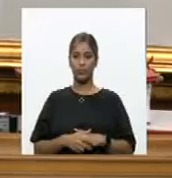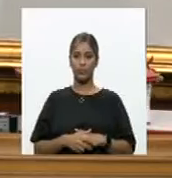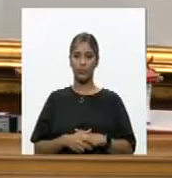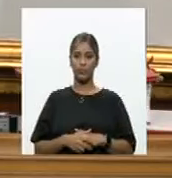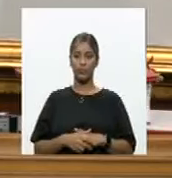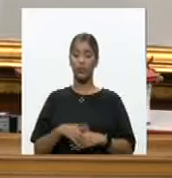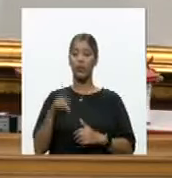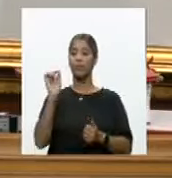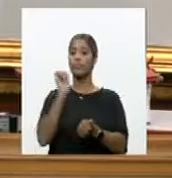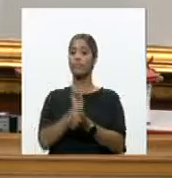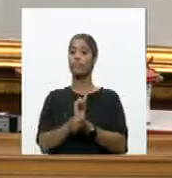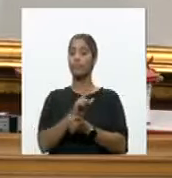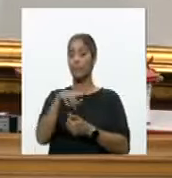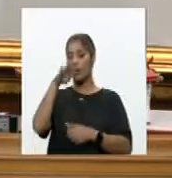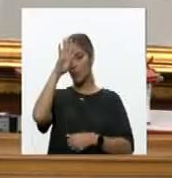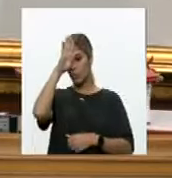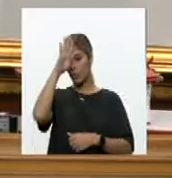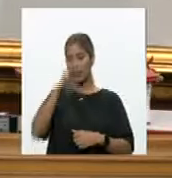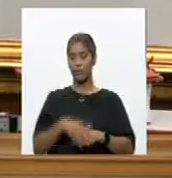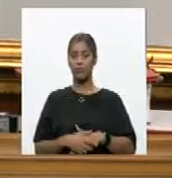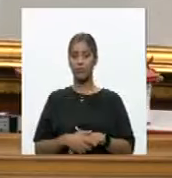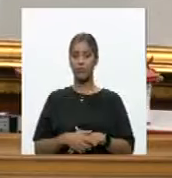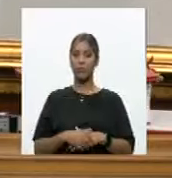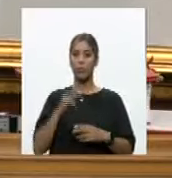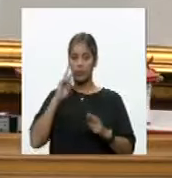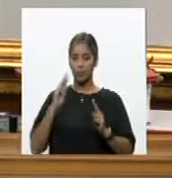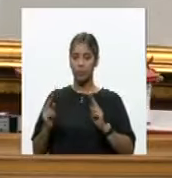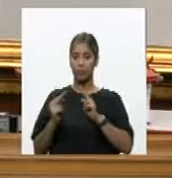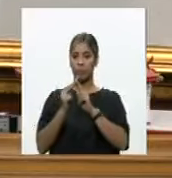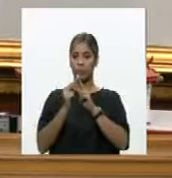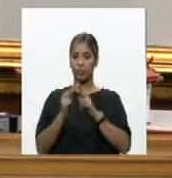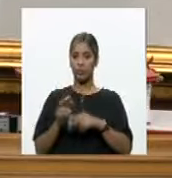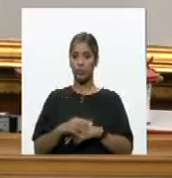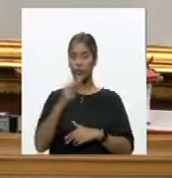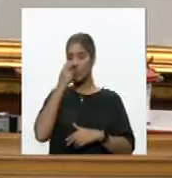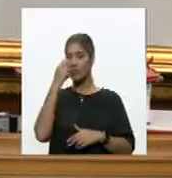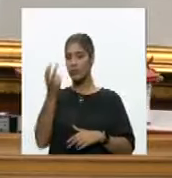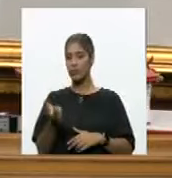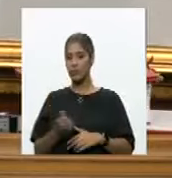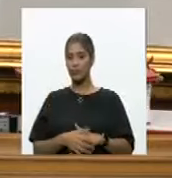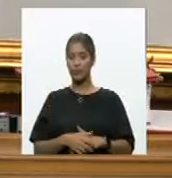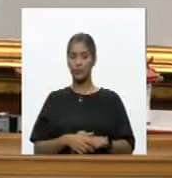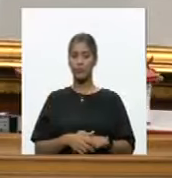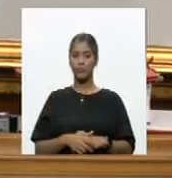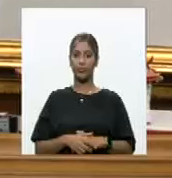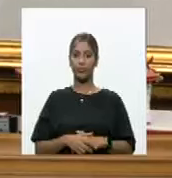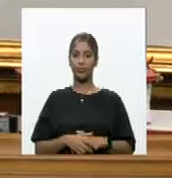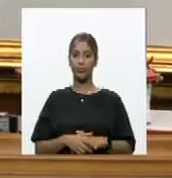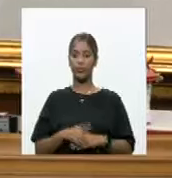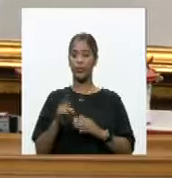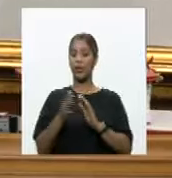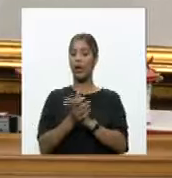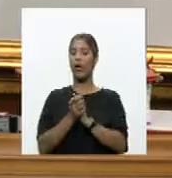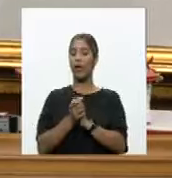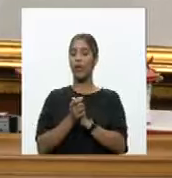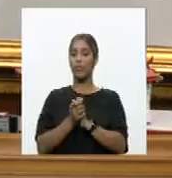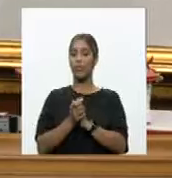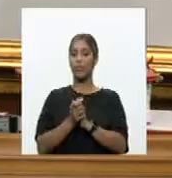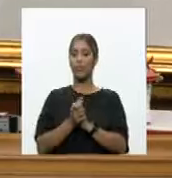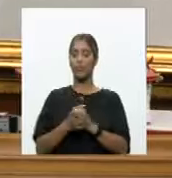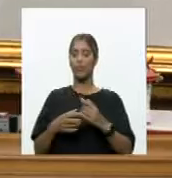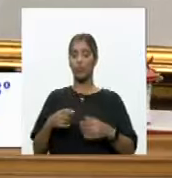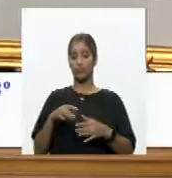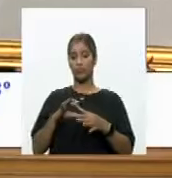la cárcel de Sabaneta para encontrarse y visitar a un amigo